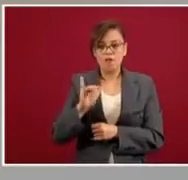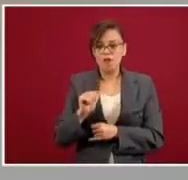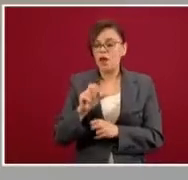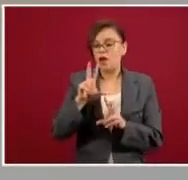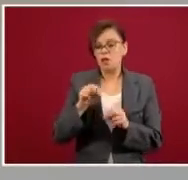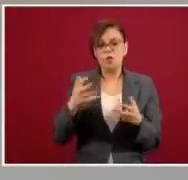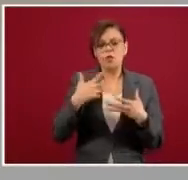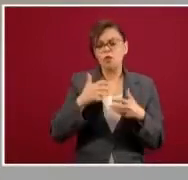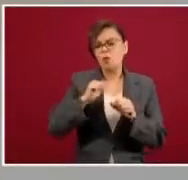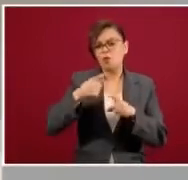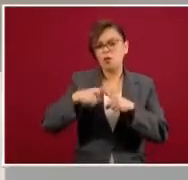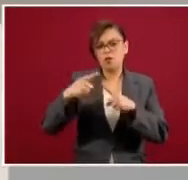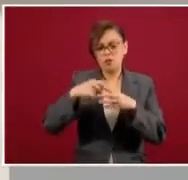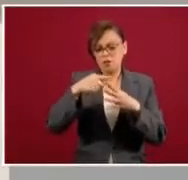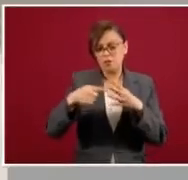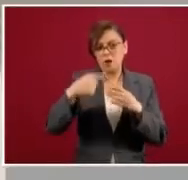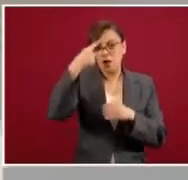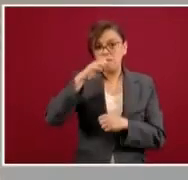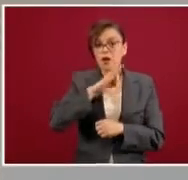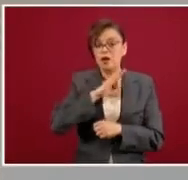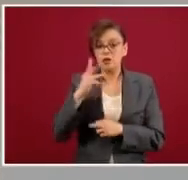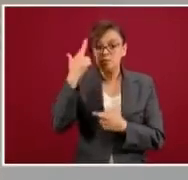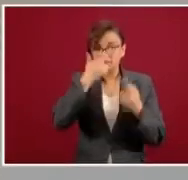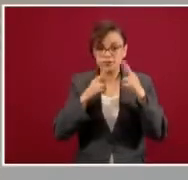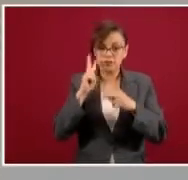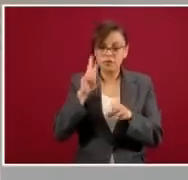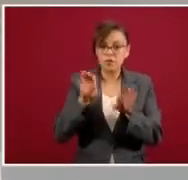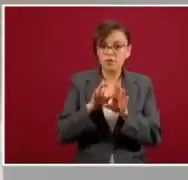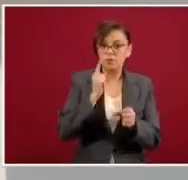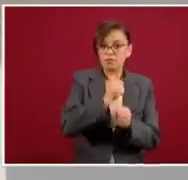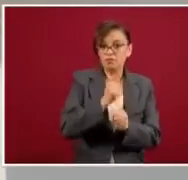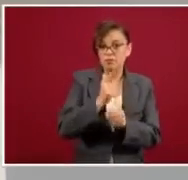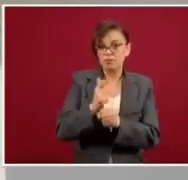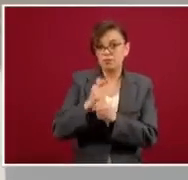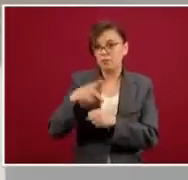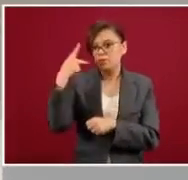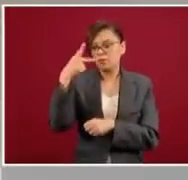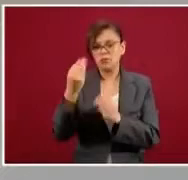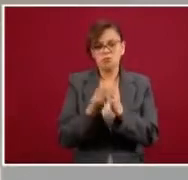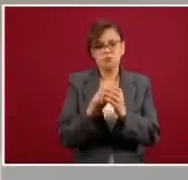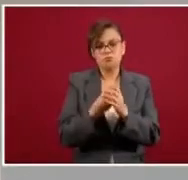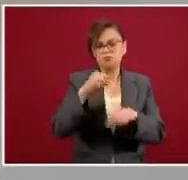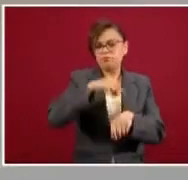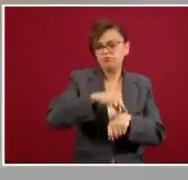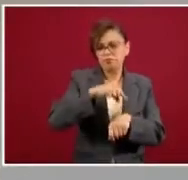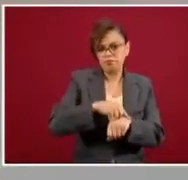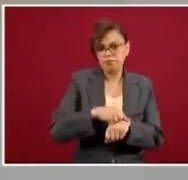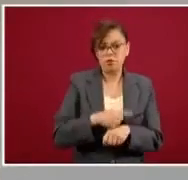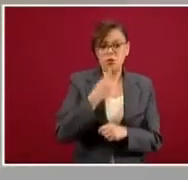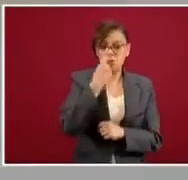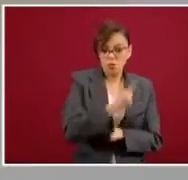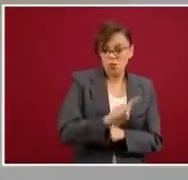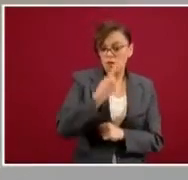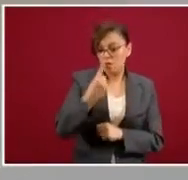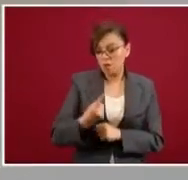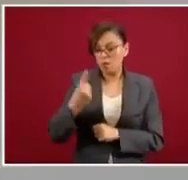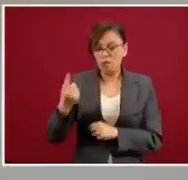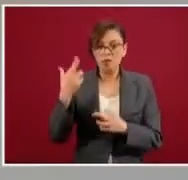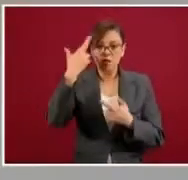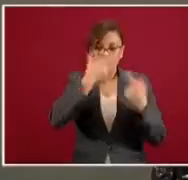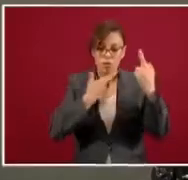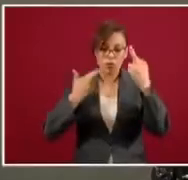procedimientos diagnósticos y de manejo médico que se evalúan uno por uno de acuerdo a la condición del